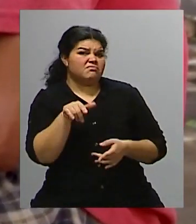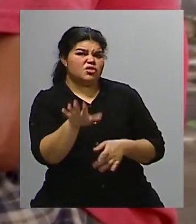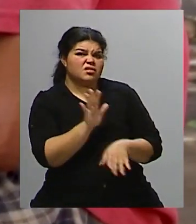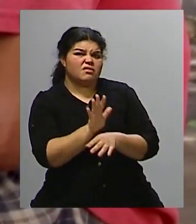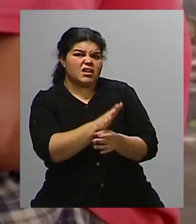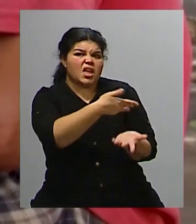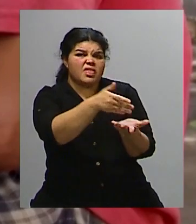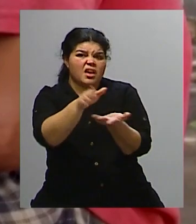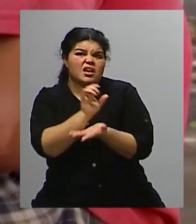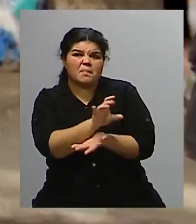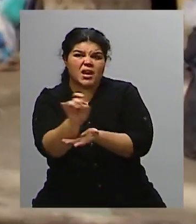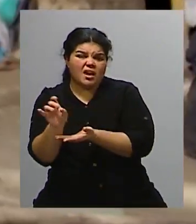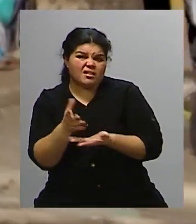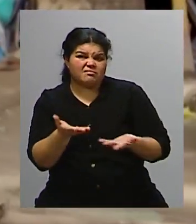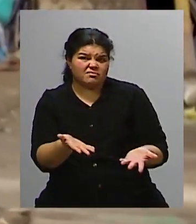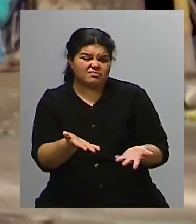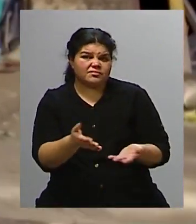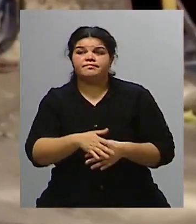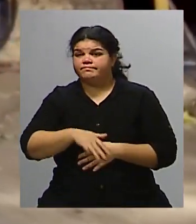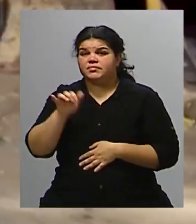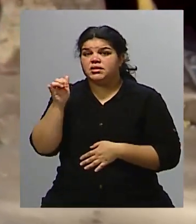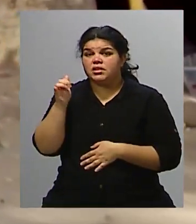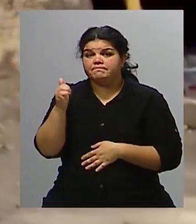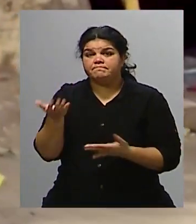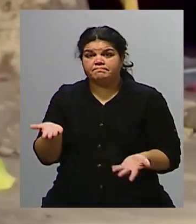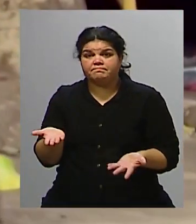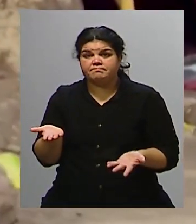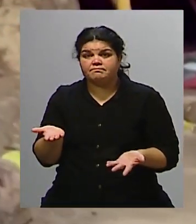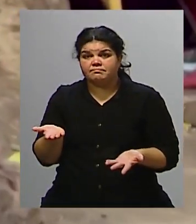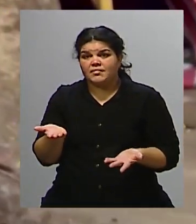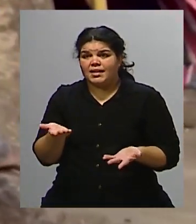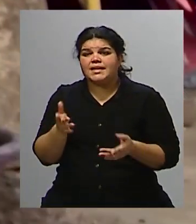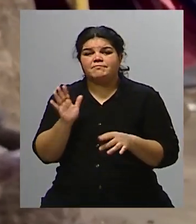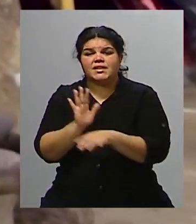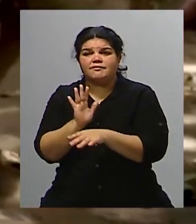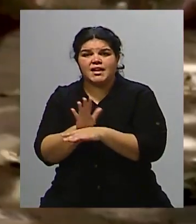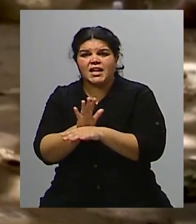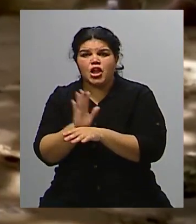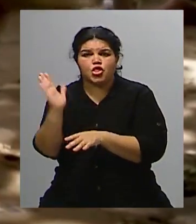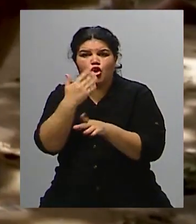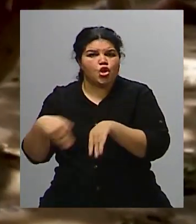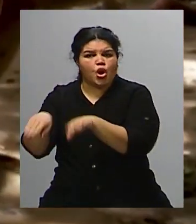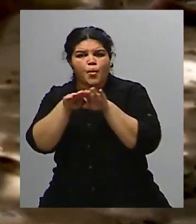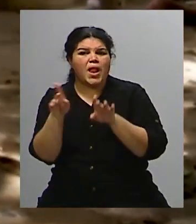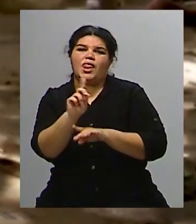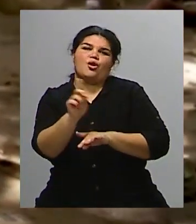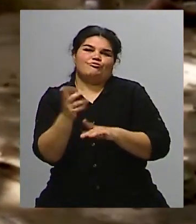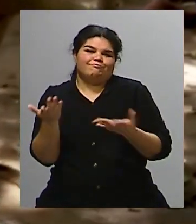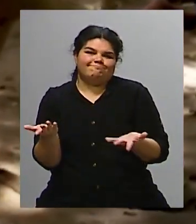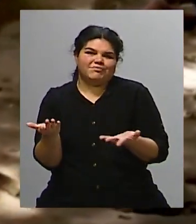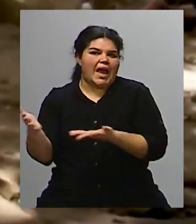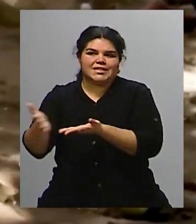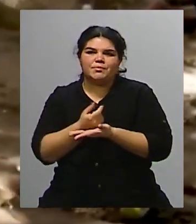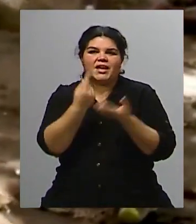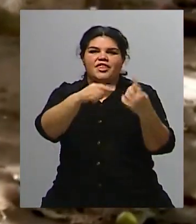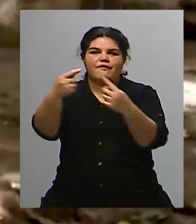¿no? Sí, completamente. Y bueno, digamos, tiene que ver con que muchas veces a los migrantes se los